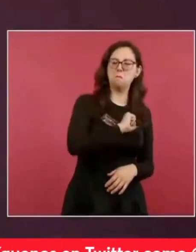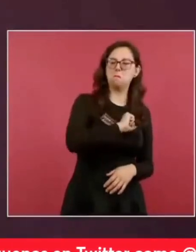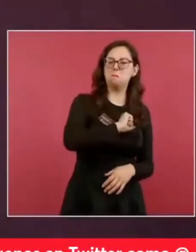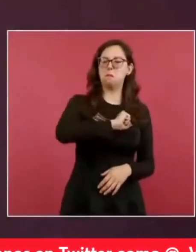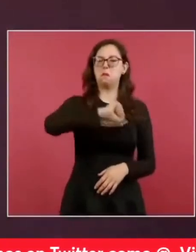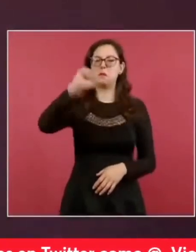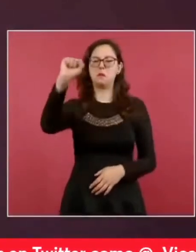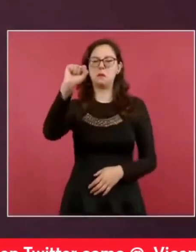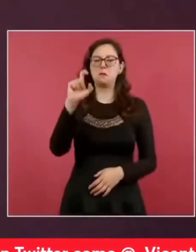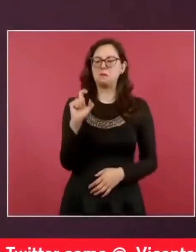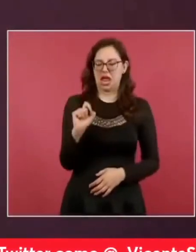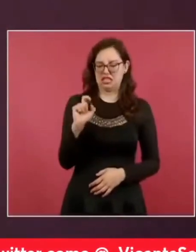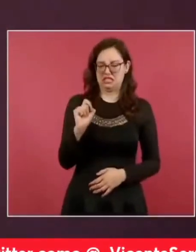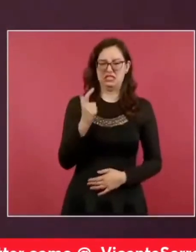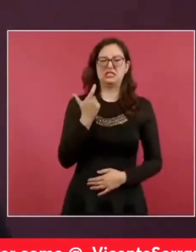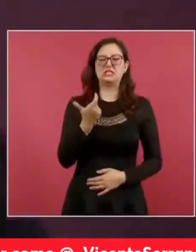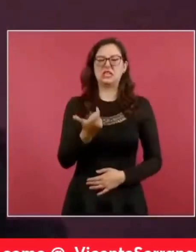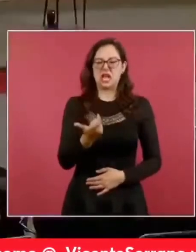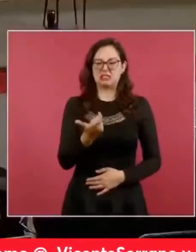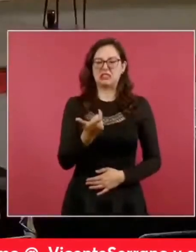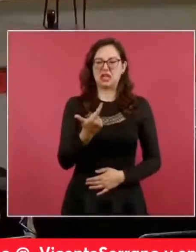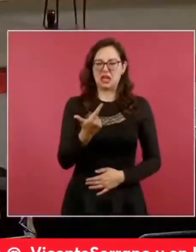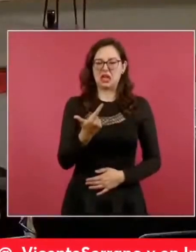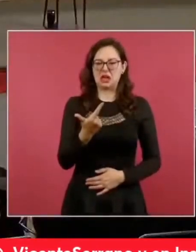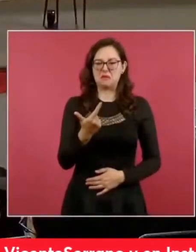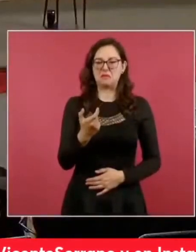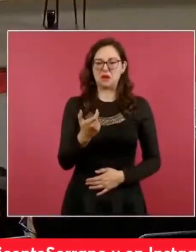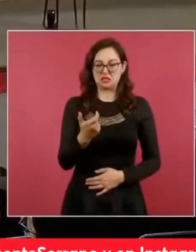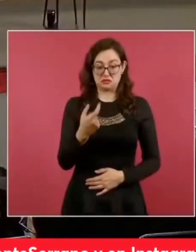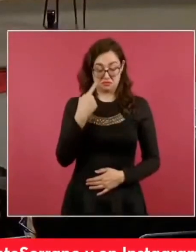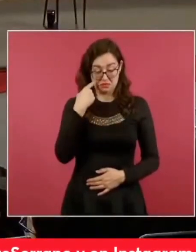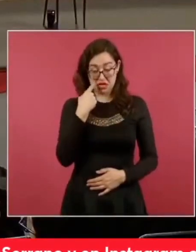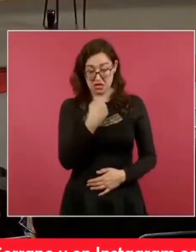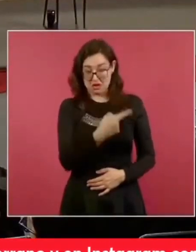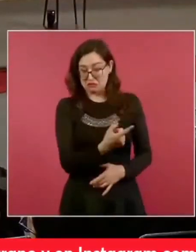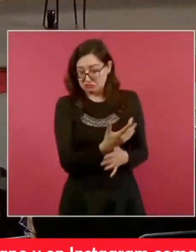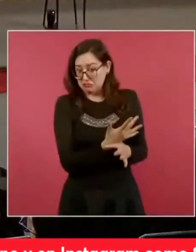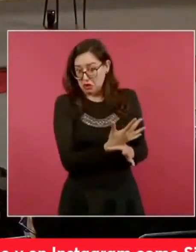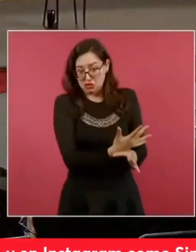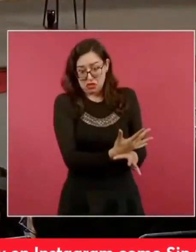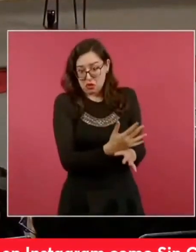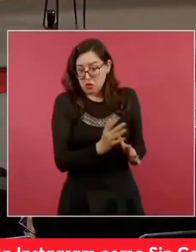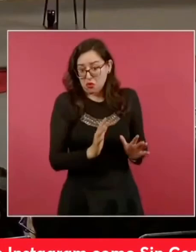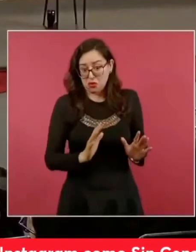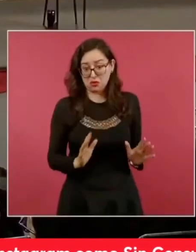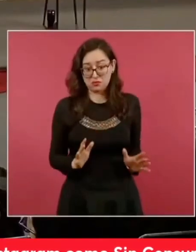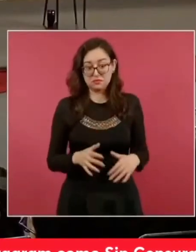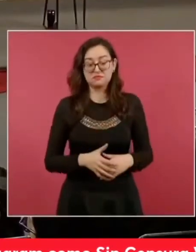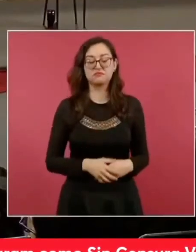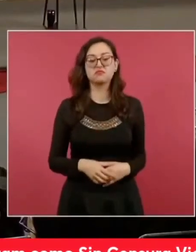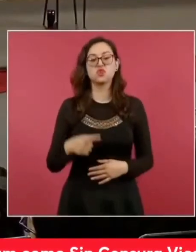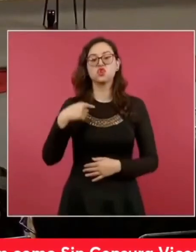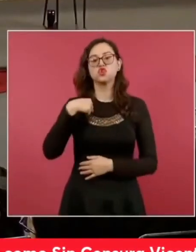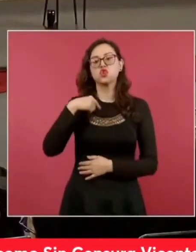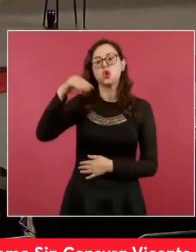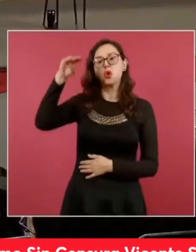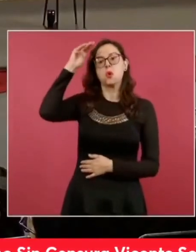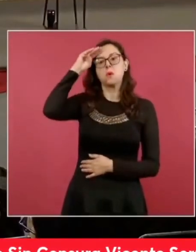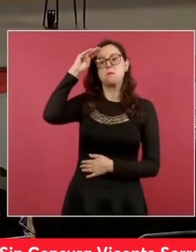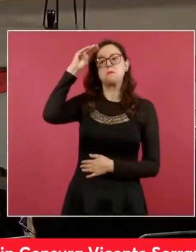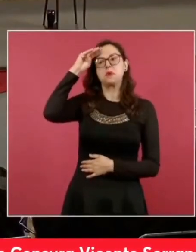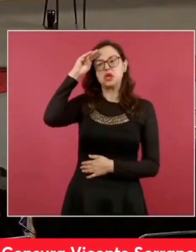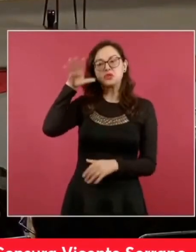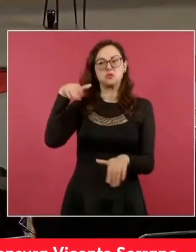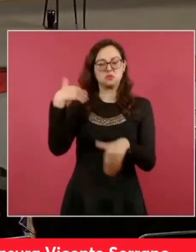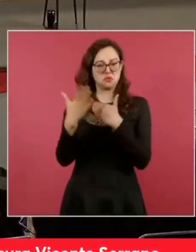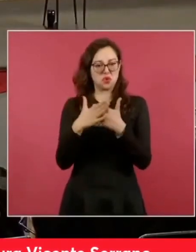los 27 pesos. Vamos a ver lo que dijo. El mejor escenario para el tipo de cambio